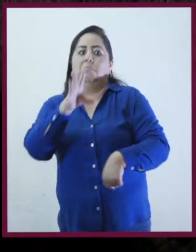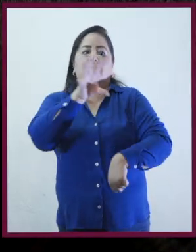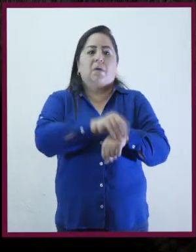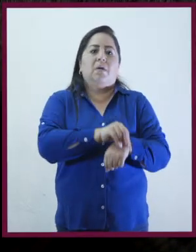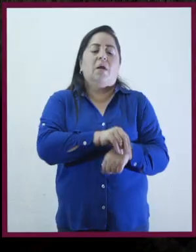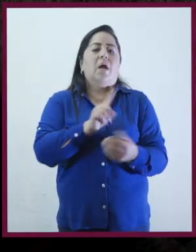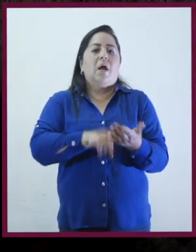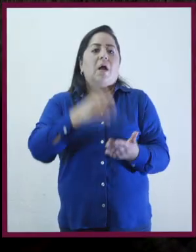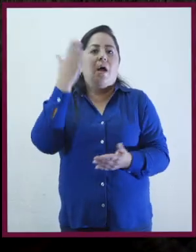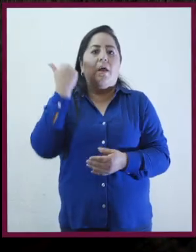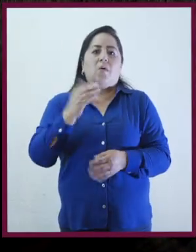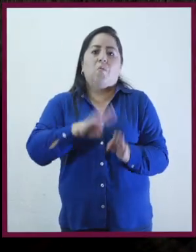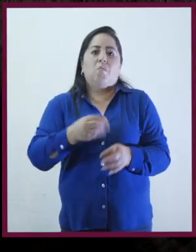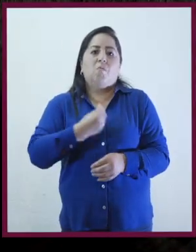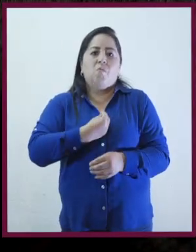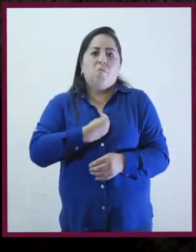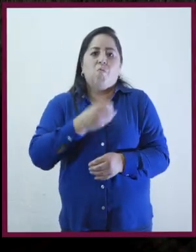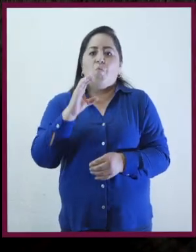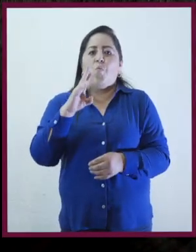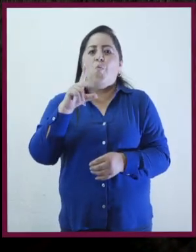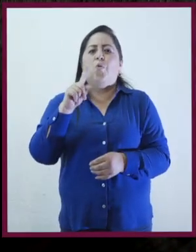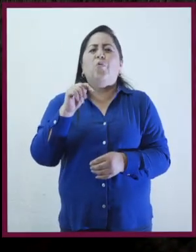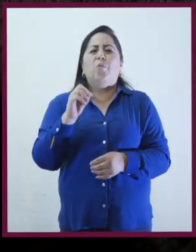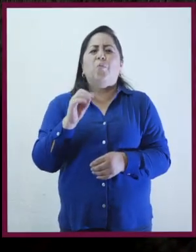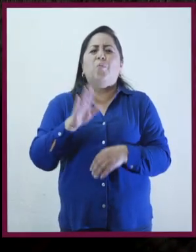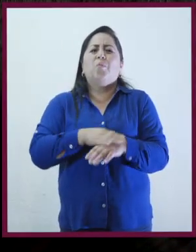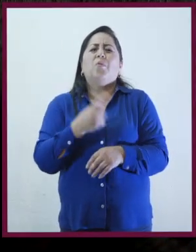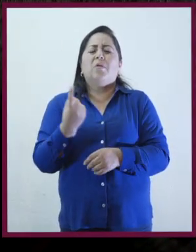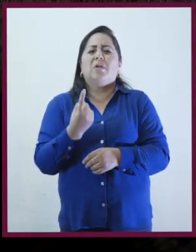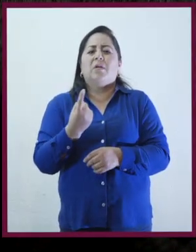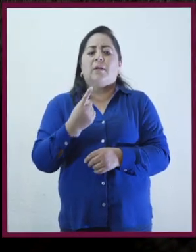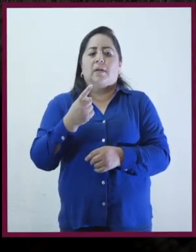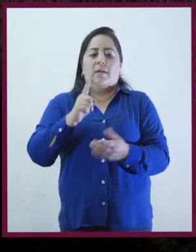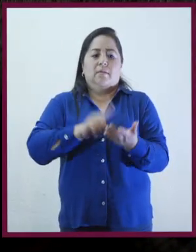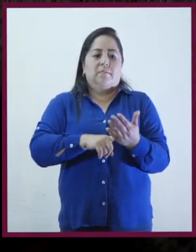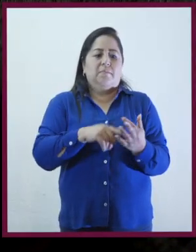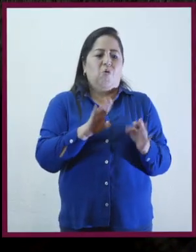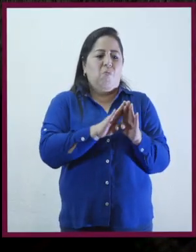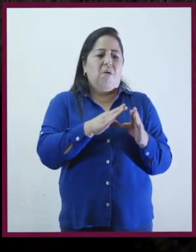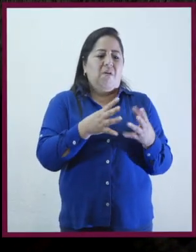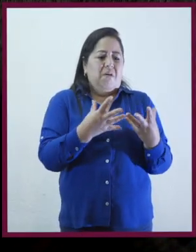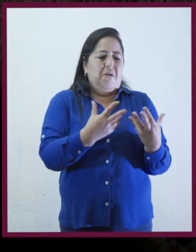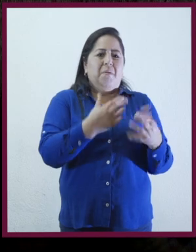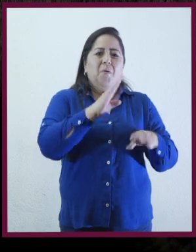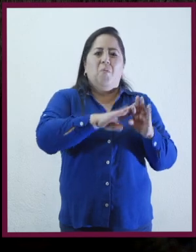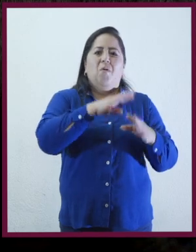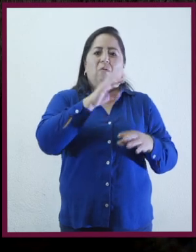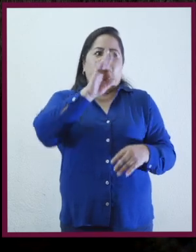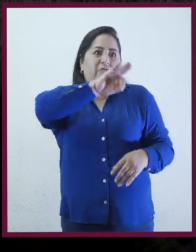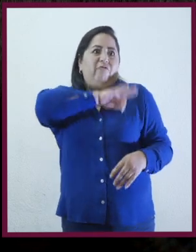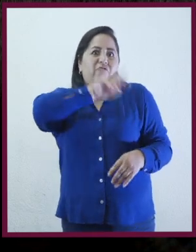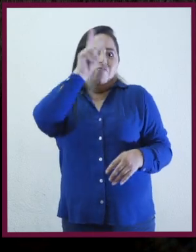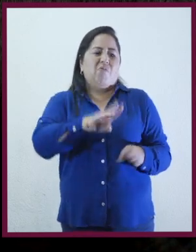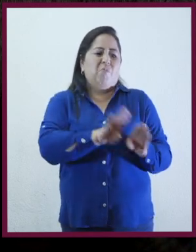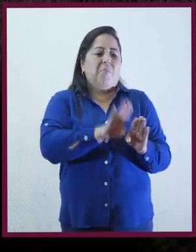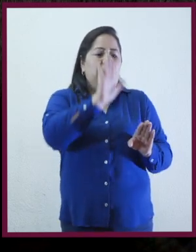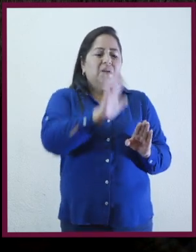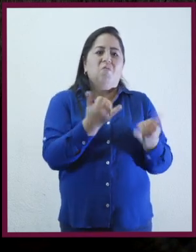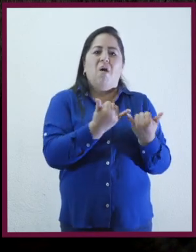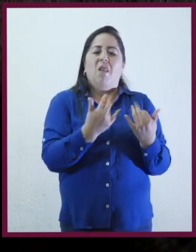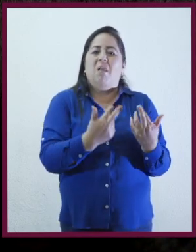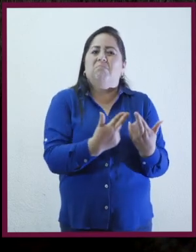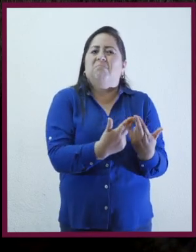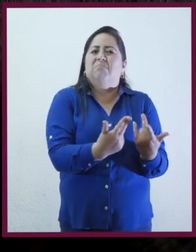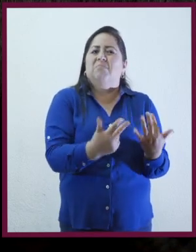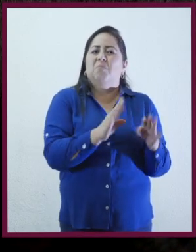permitir que hubiera tolerancia de cultos, porque iban a digamos, contaminar a la fe verdadera. Y los que